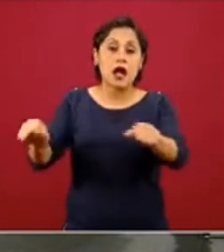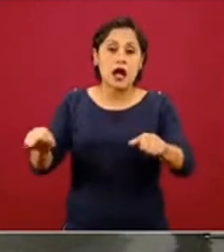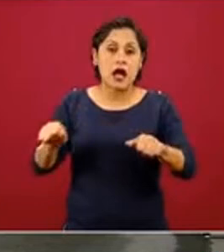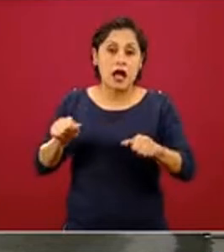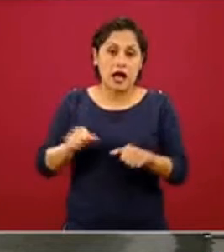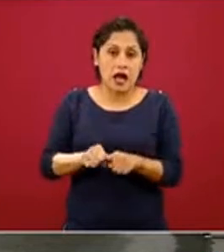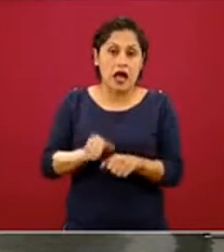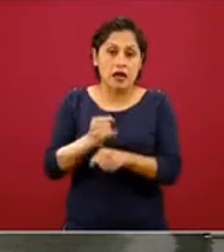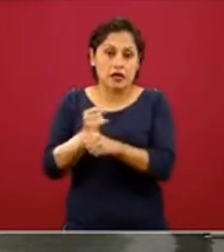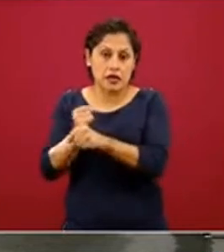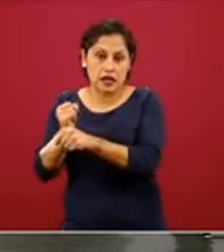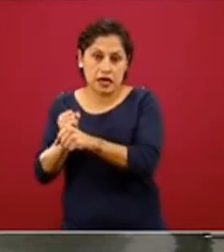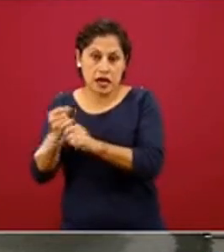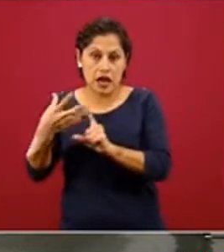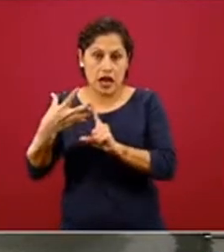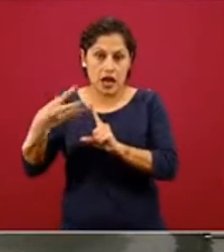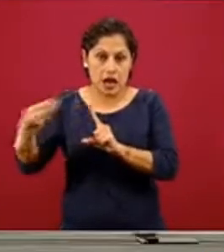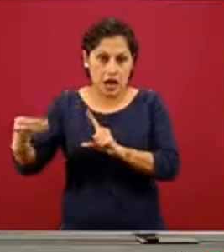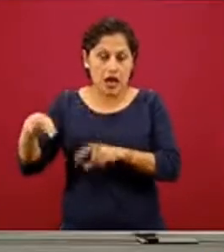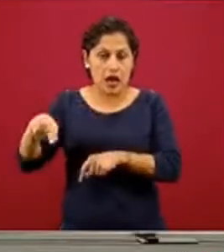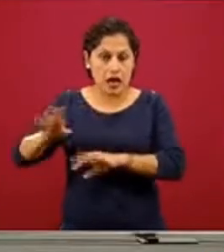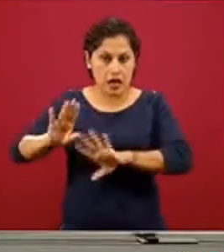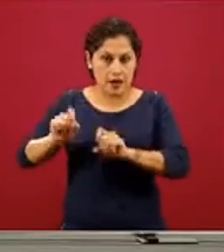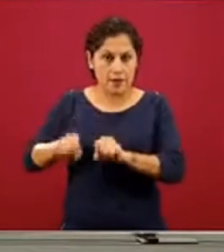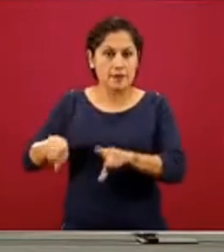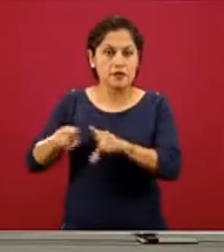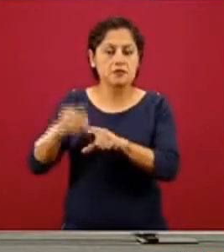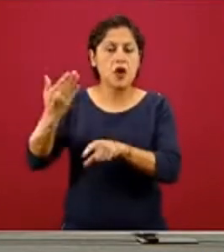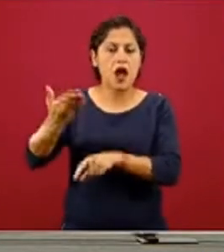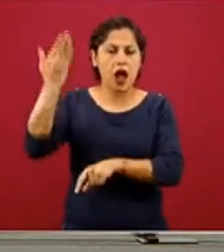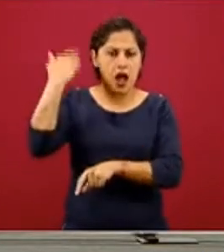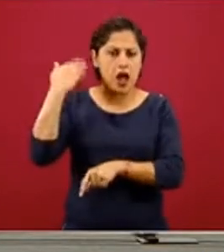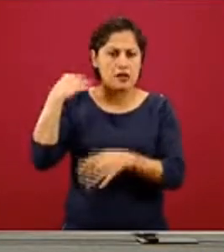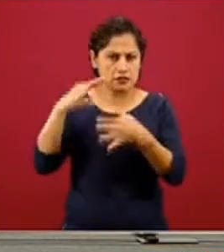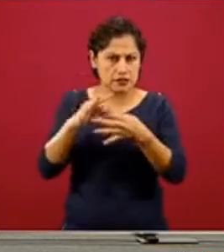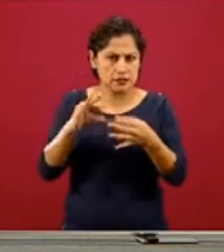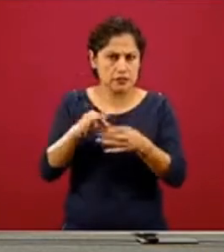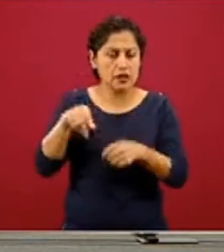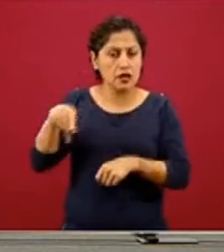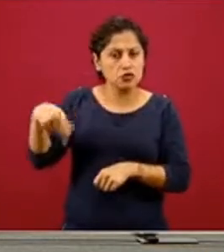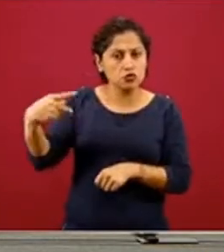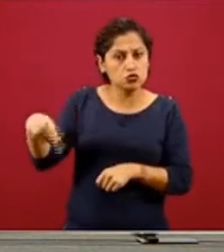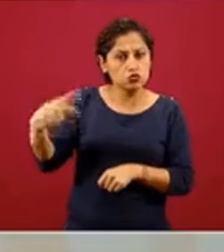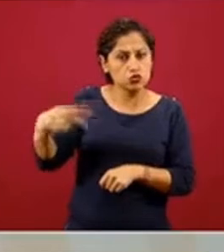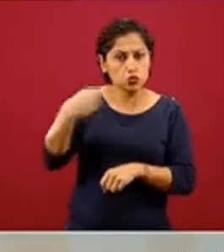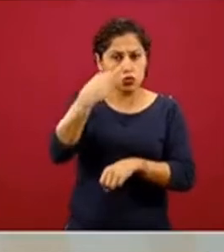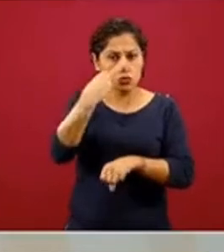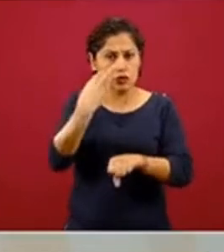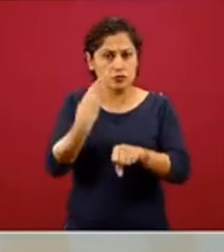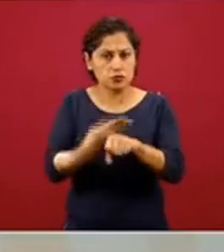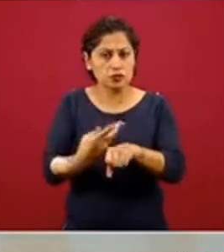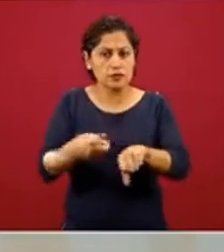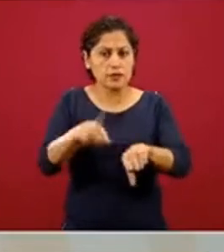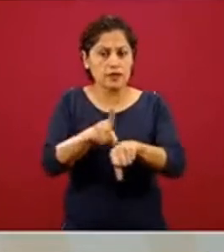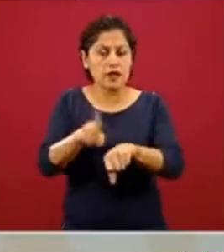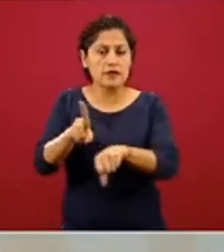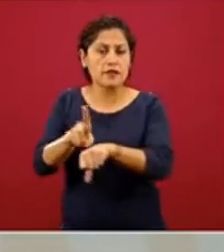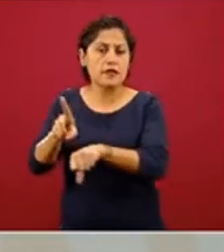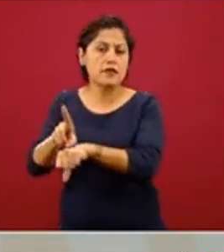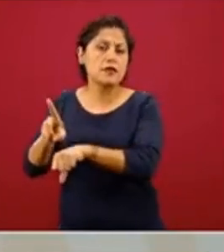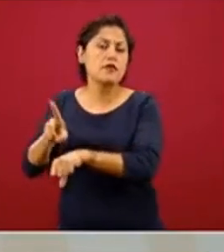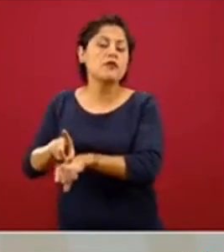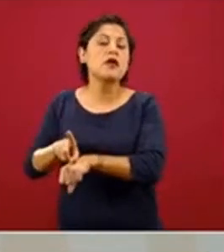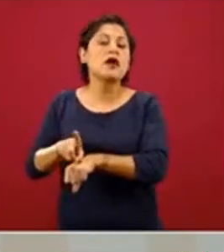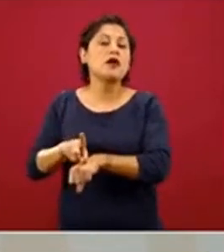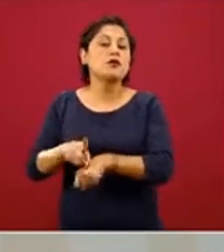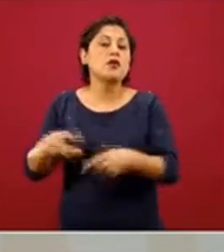General de Epidemiología, hemos comentado en varias ocasiones, una de sus actividades diarias es precisamente realizar un monitoreo